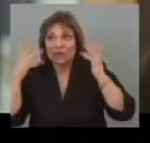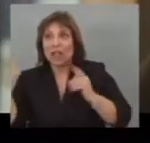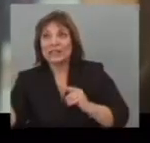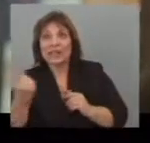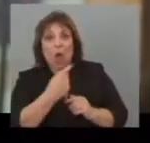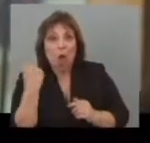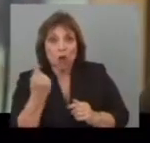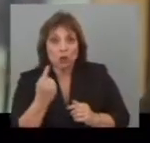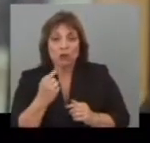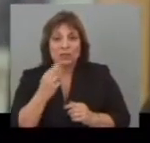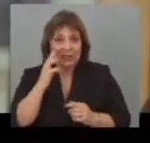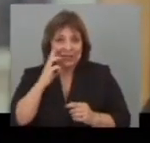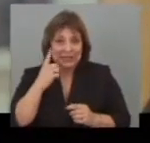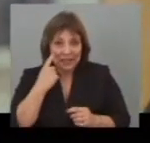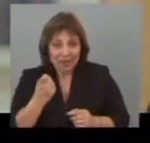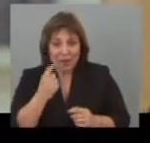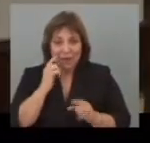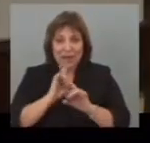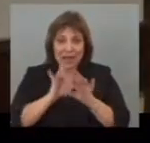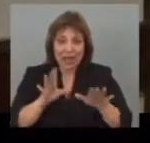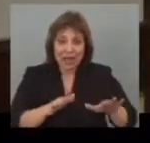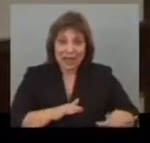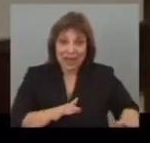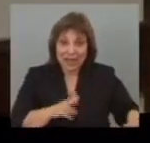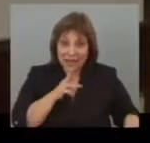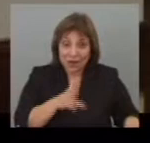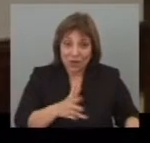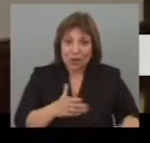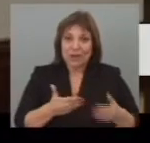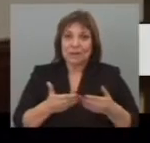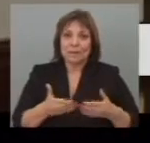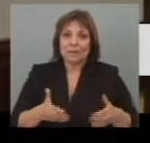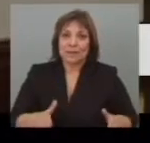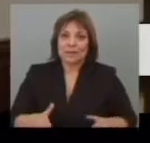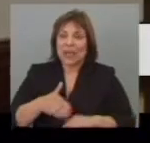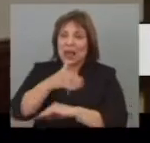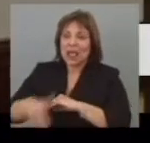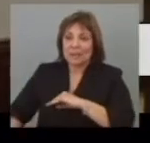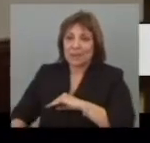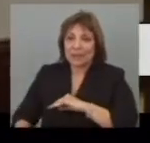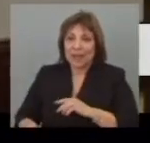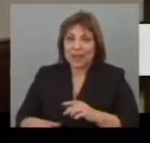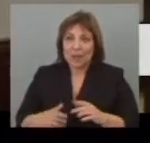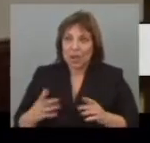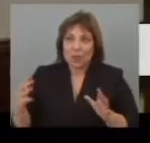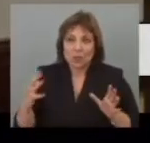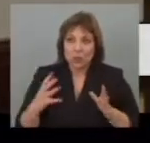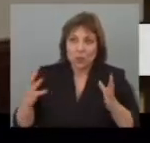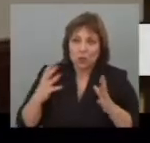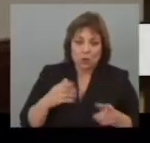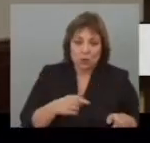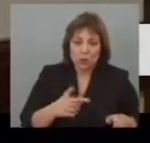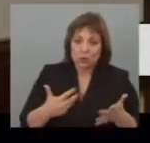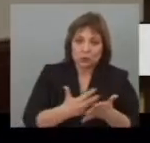viviendo. Cuando la violencia empieza a involucrar a los hijos, muchas veces las madres empiezan a ponerle un límite, ¿no? Es decir, el grado